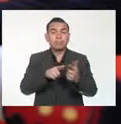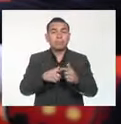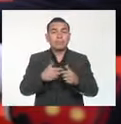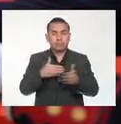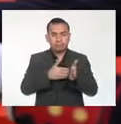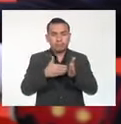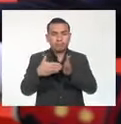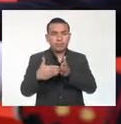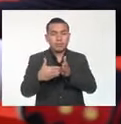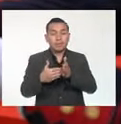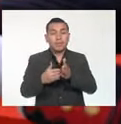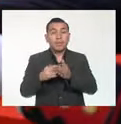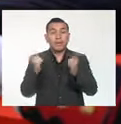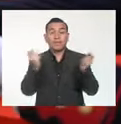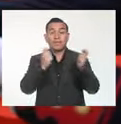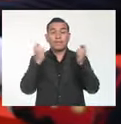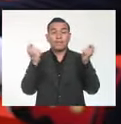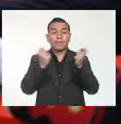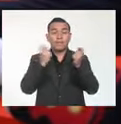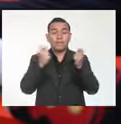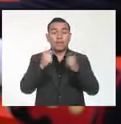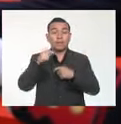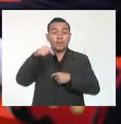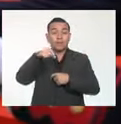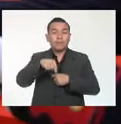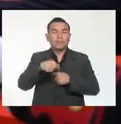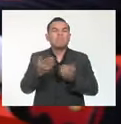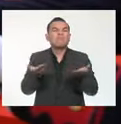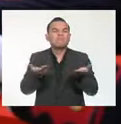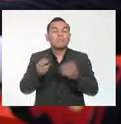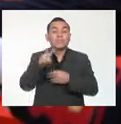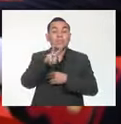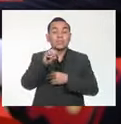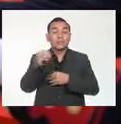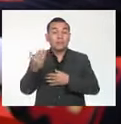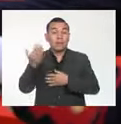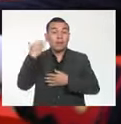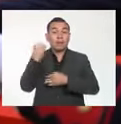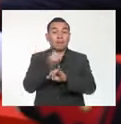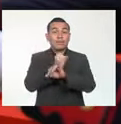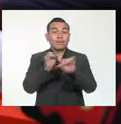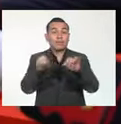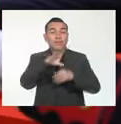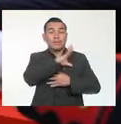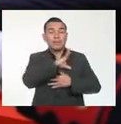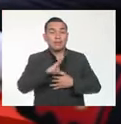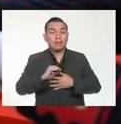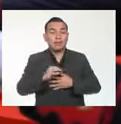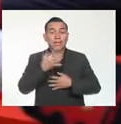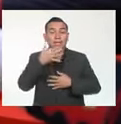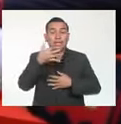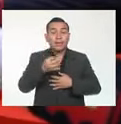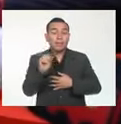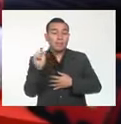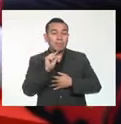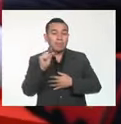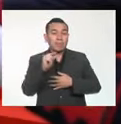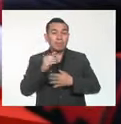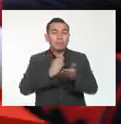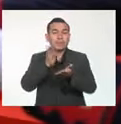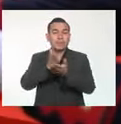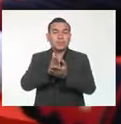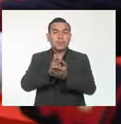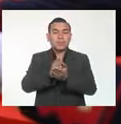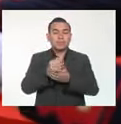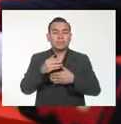dar inicio a la ceremonia en ocasión al Bicentenario de Independencia Patria. Deseo me conceda permiso de pasar a la